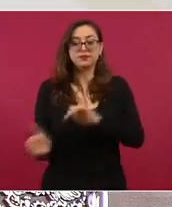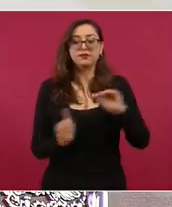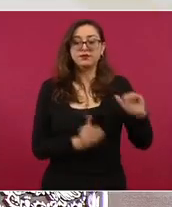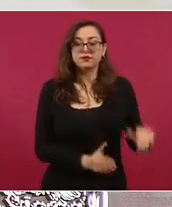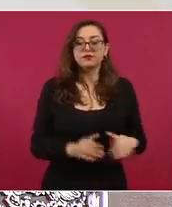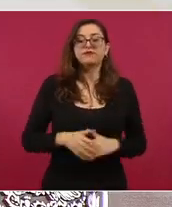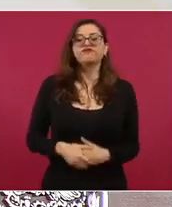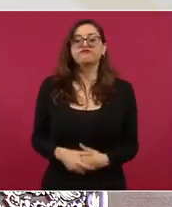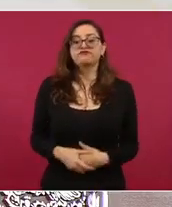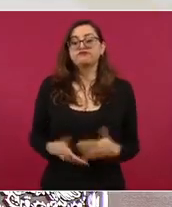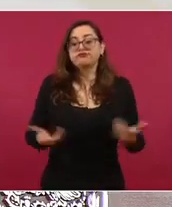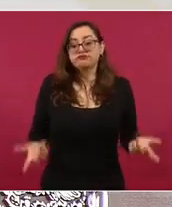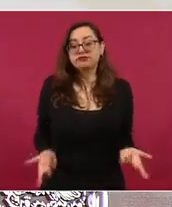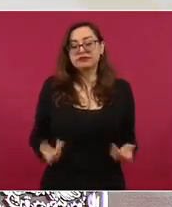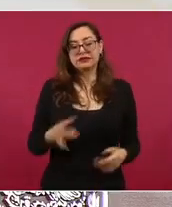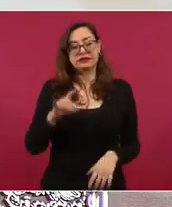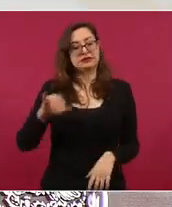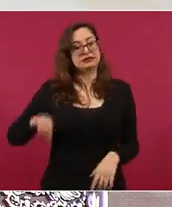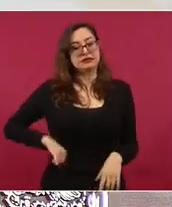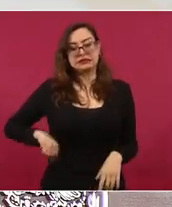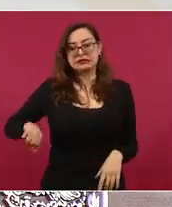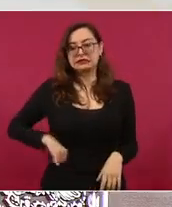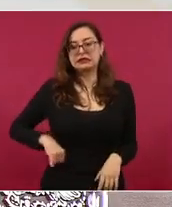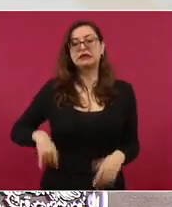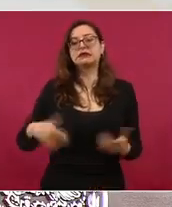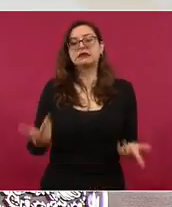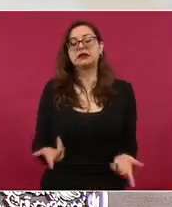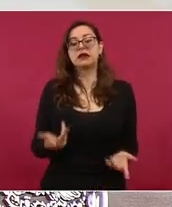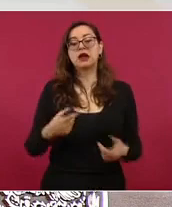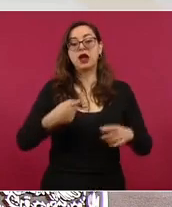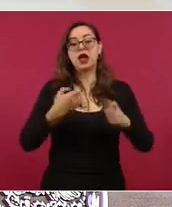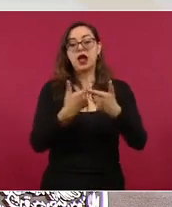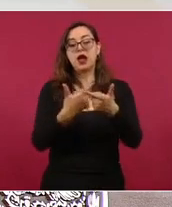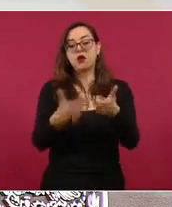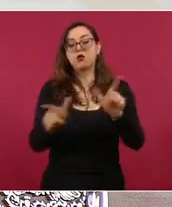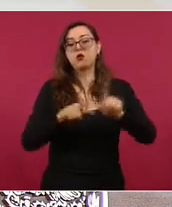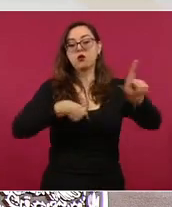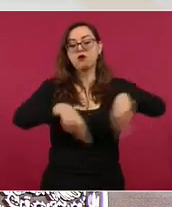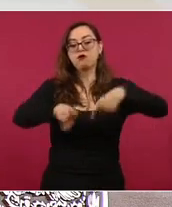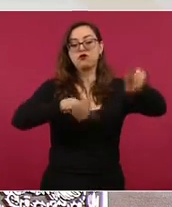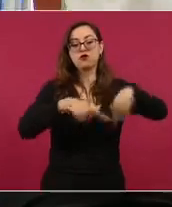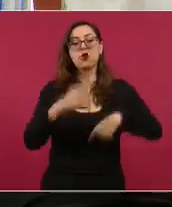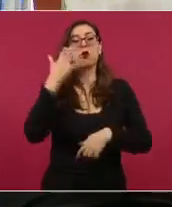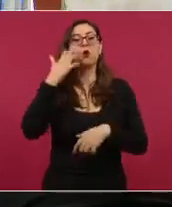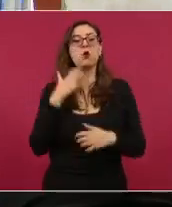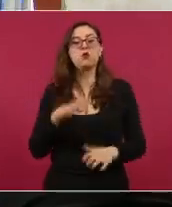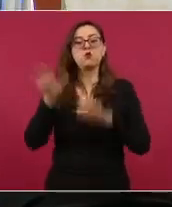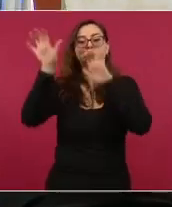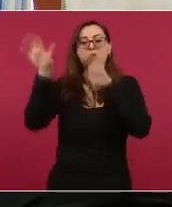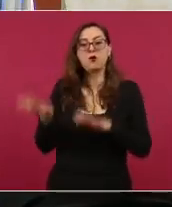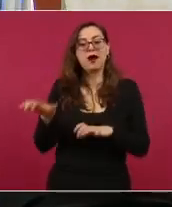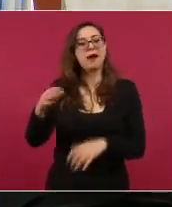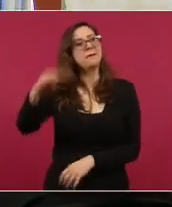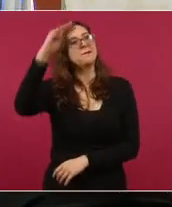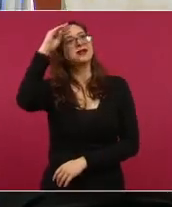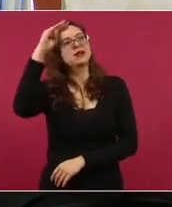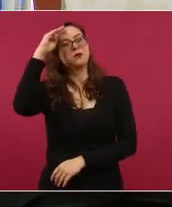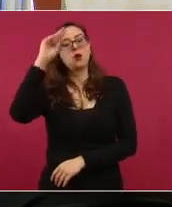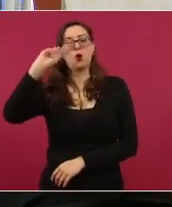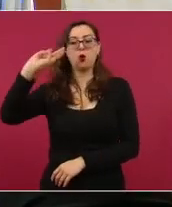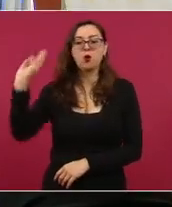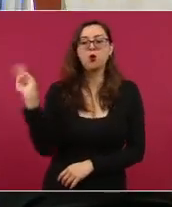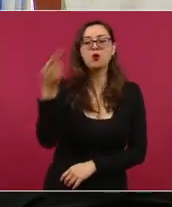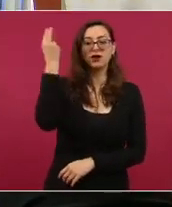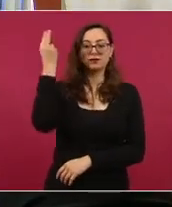son de la Universidad Autónoma de México, pero no, en realidad son del